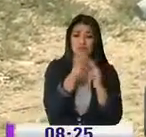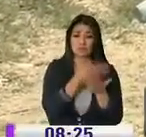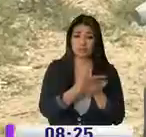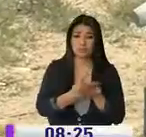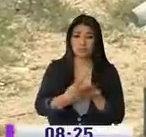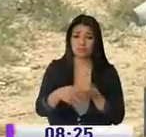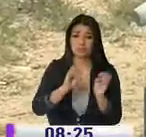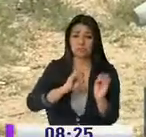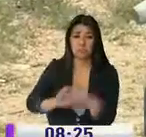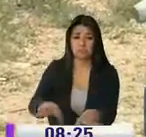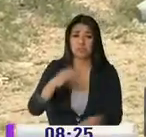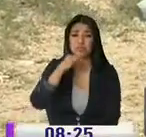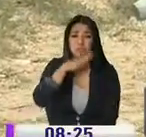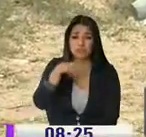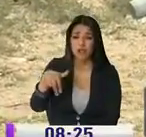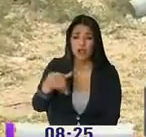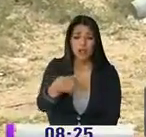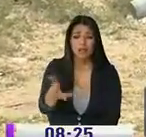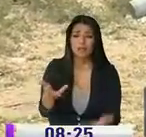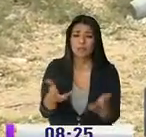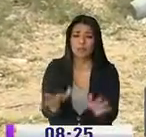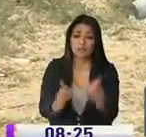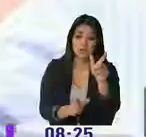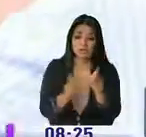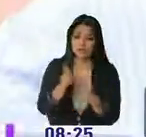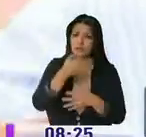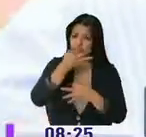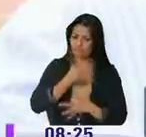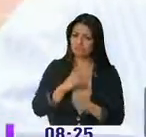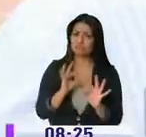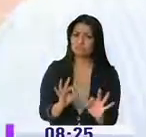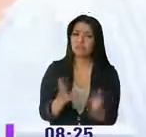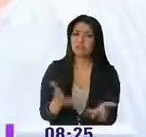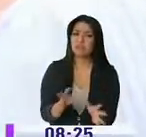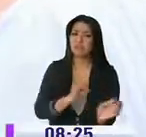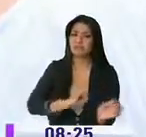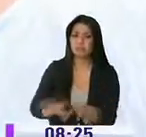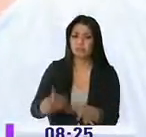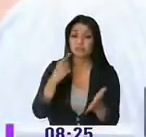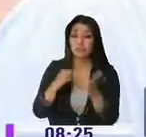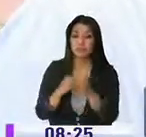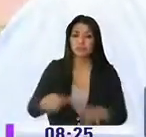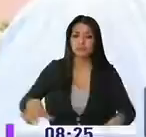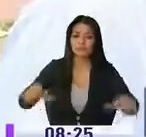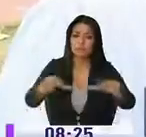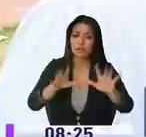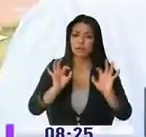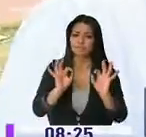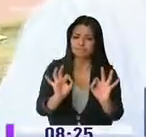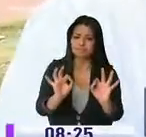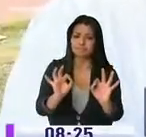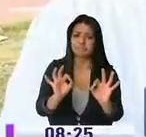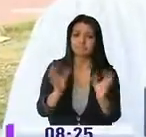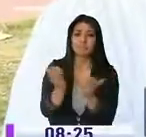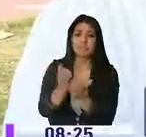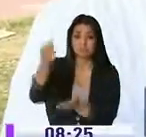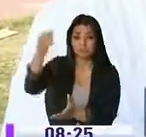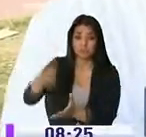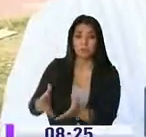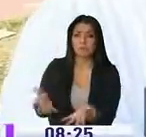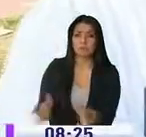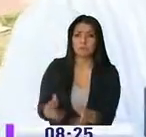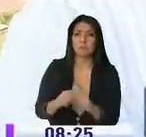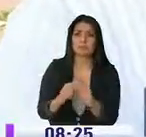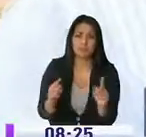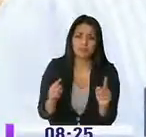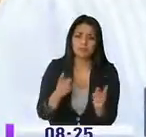no hay por donde cómo caminar vivimos gente decente no hay un lugar donde poner aquí exclusivamente la basura no pero